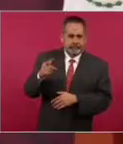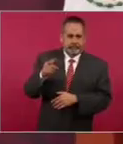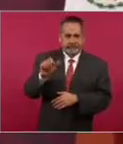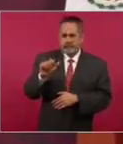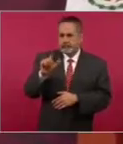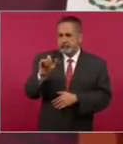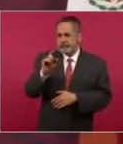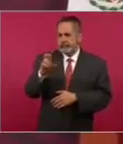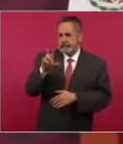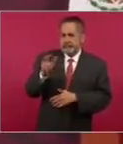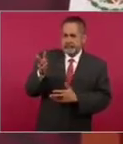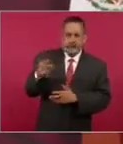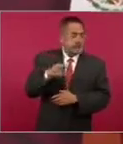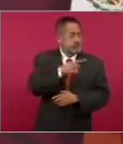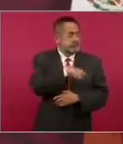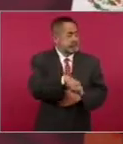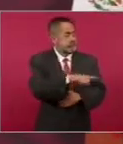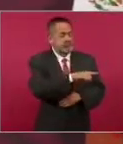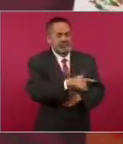porque